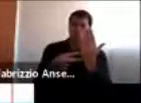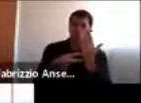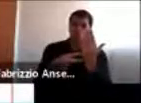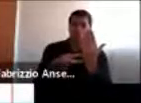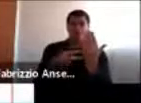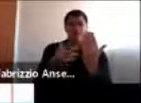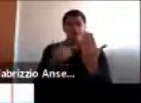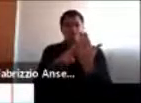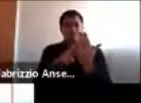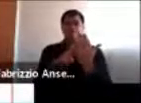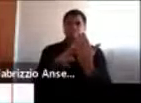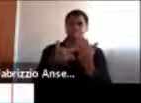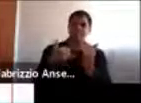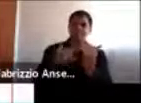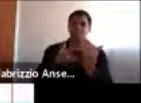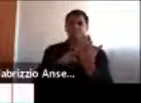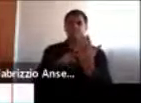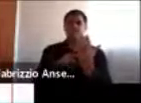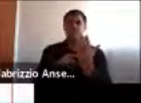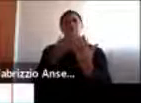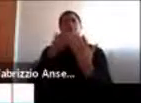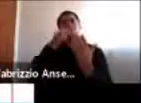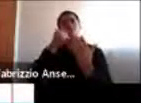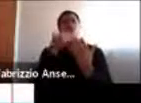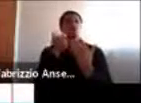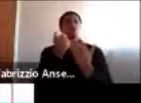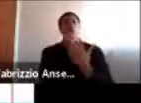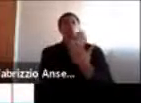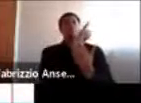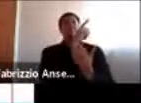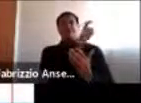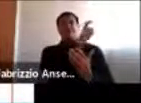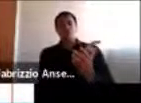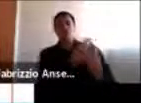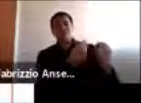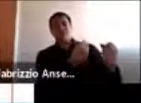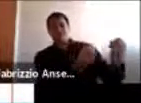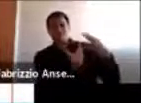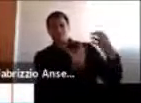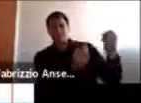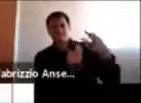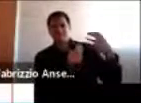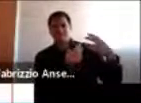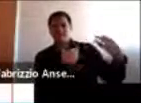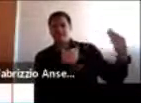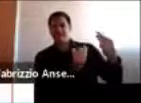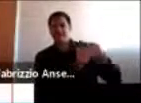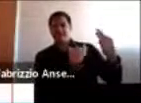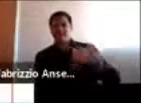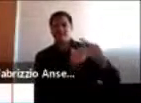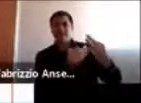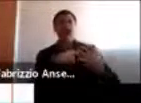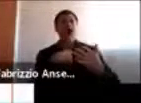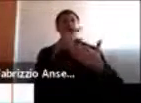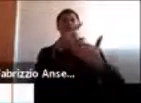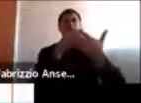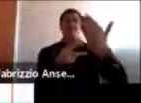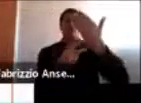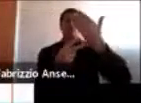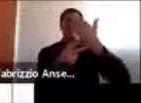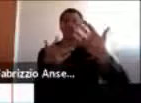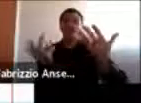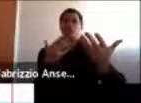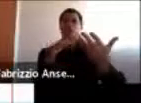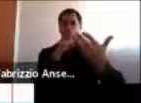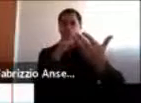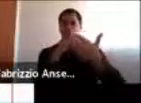la interacción a través de otra persona que está enseñando o que está dándole significado a esta relación entre el niño y la tecnología entonces se llama